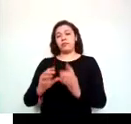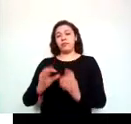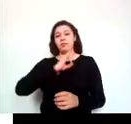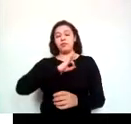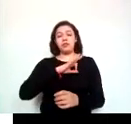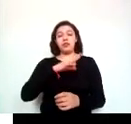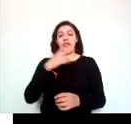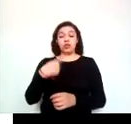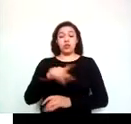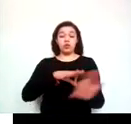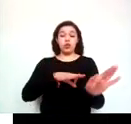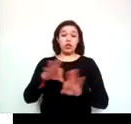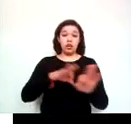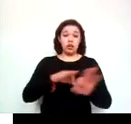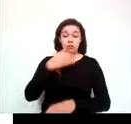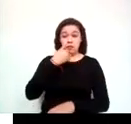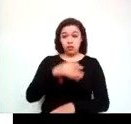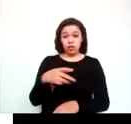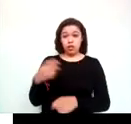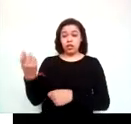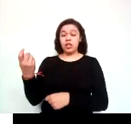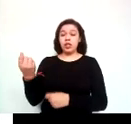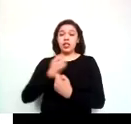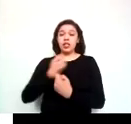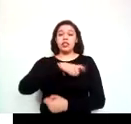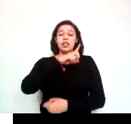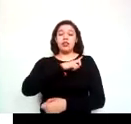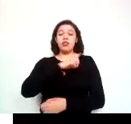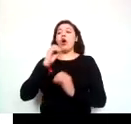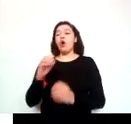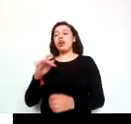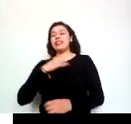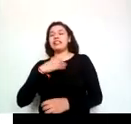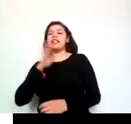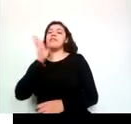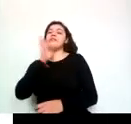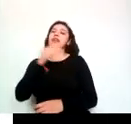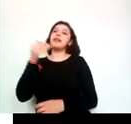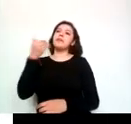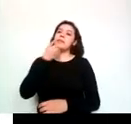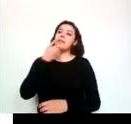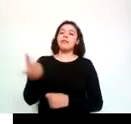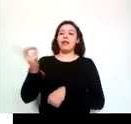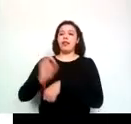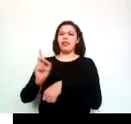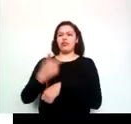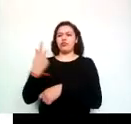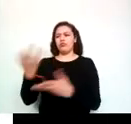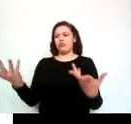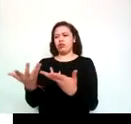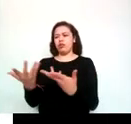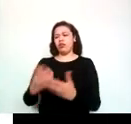en su trabajo, en su salud, por supuesto, y en la satisfacción que tenga con relación a lo que hace día a día en su trabajo.